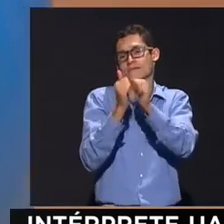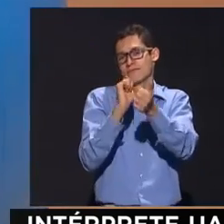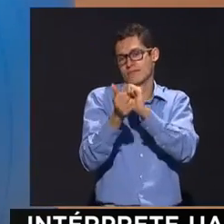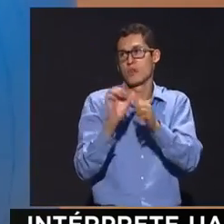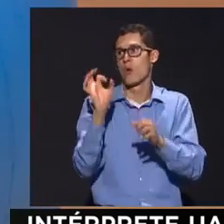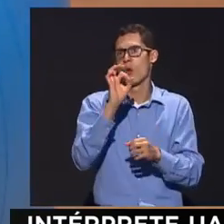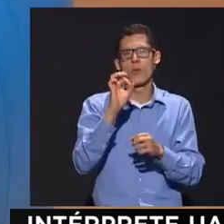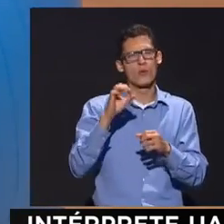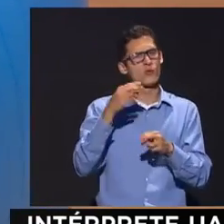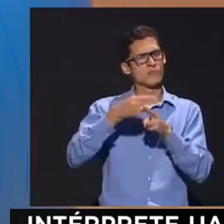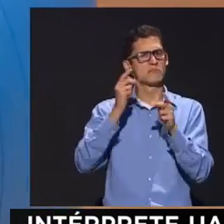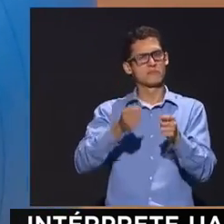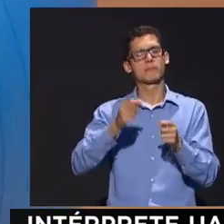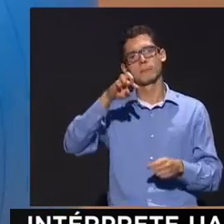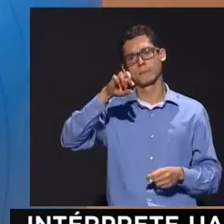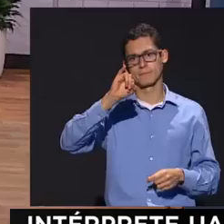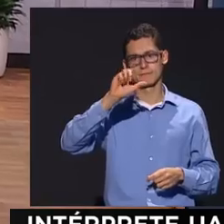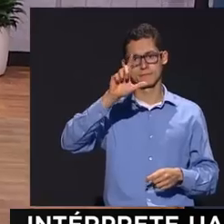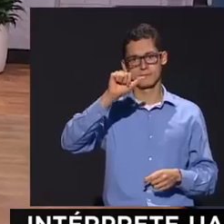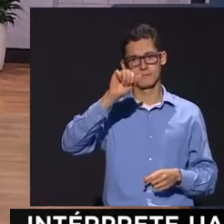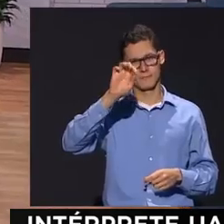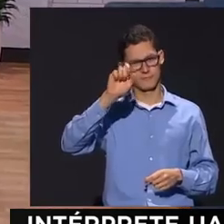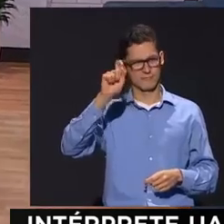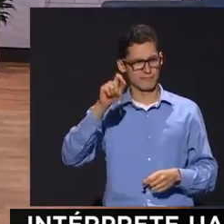pago que se paren este balón